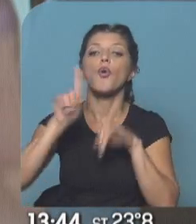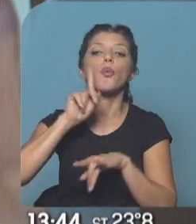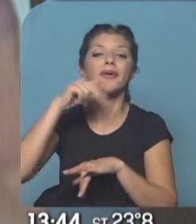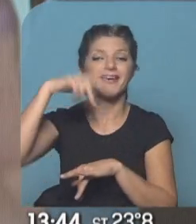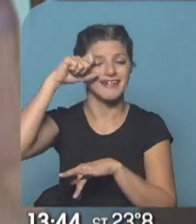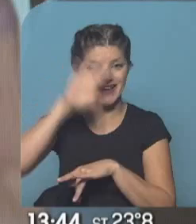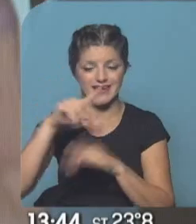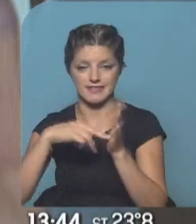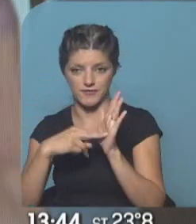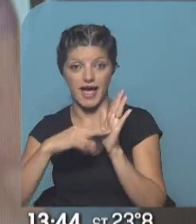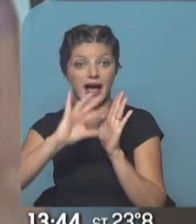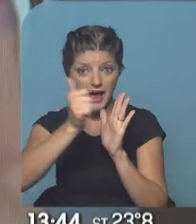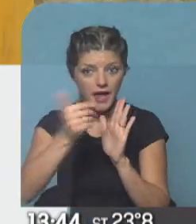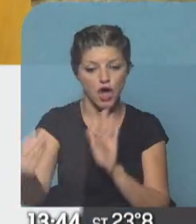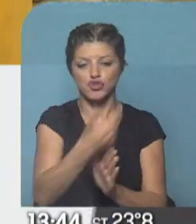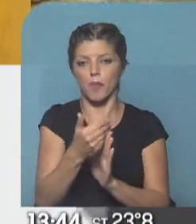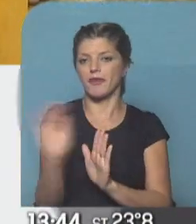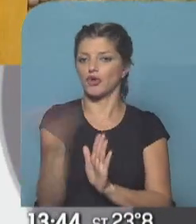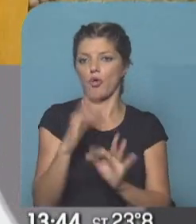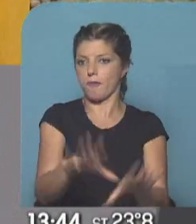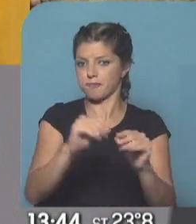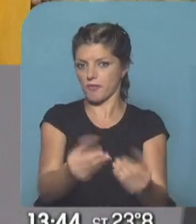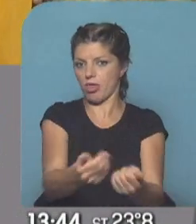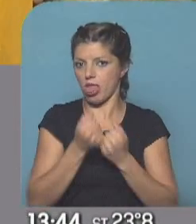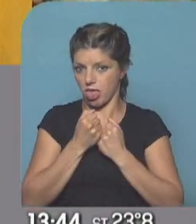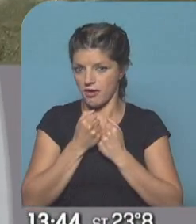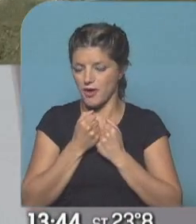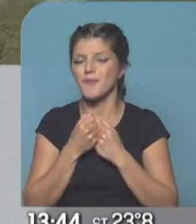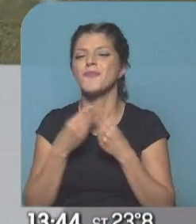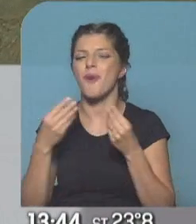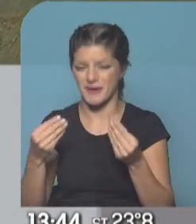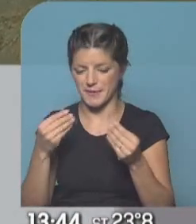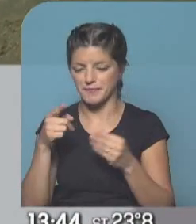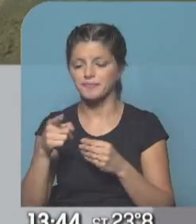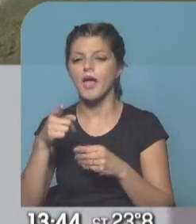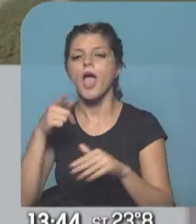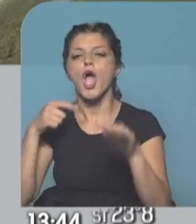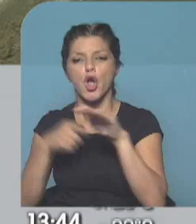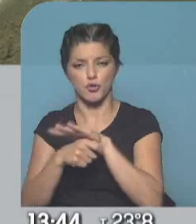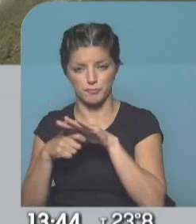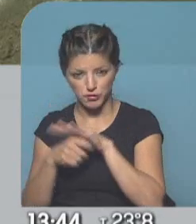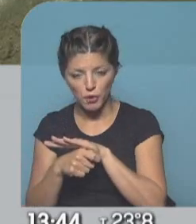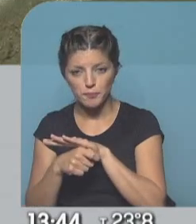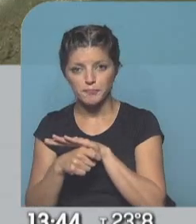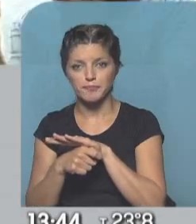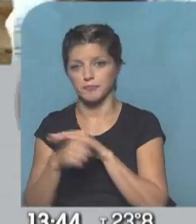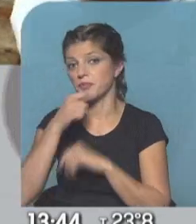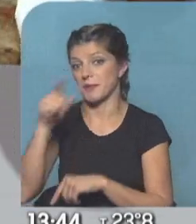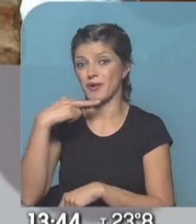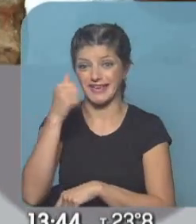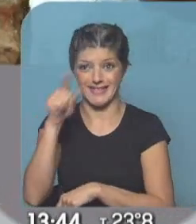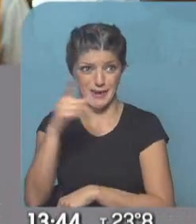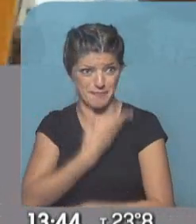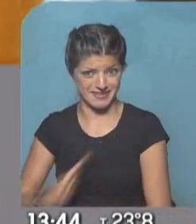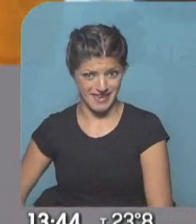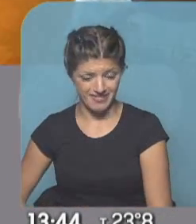ganador toma todo. ¿Y por qué toma todo? No solo por una cuestión de corrupción, de negocios, como el caso de la hija de Dos Santos,